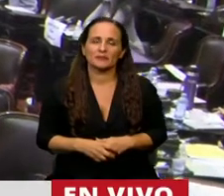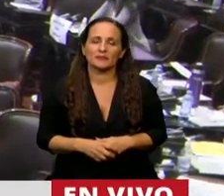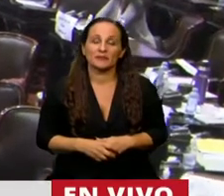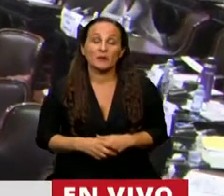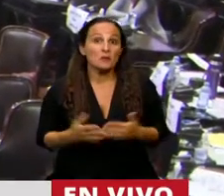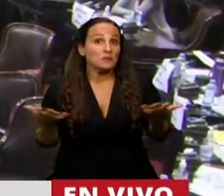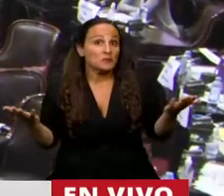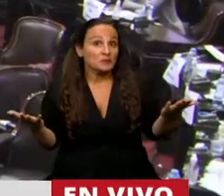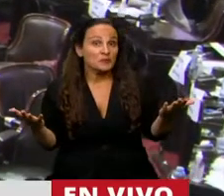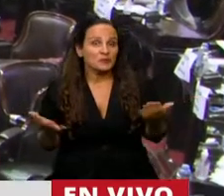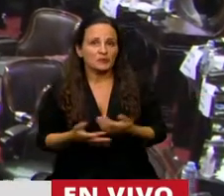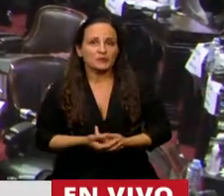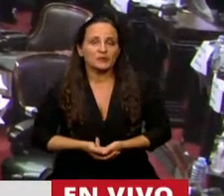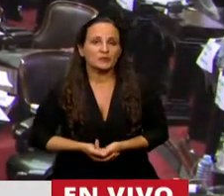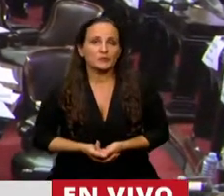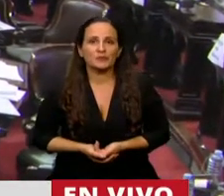Bueno,